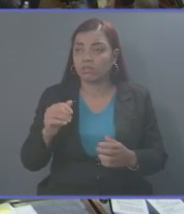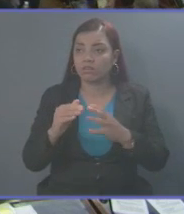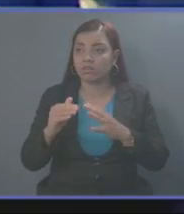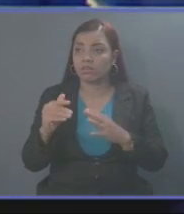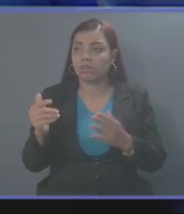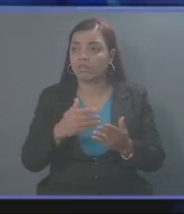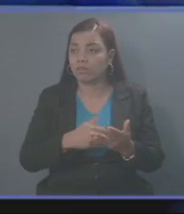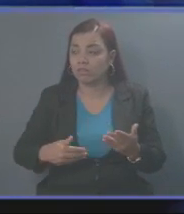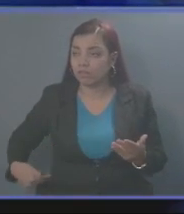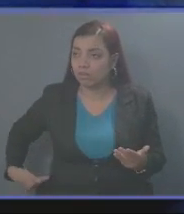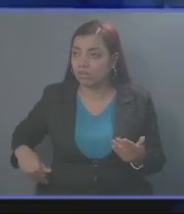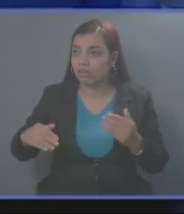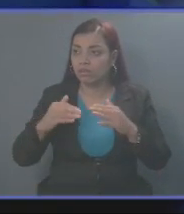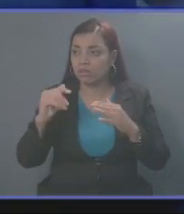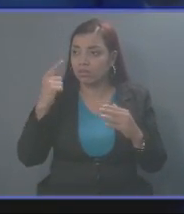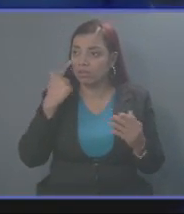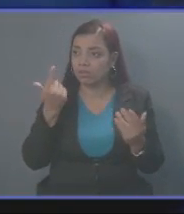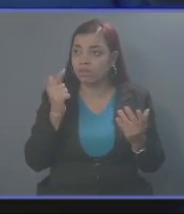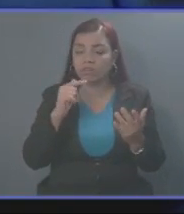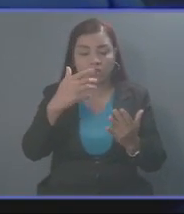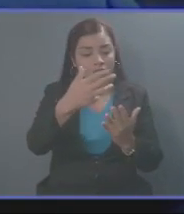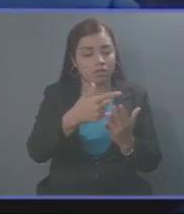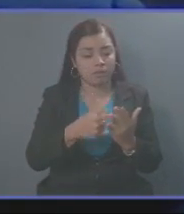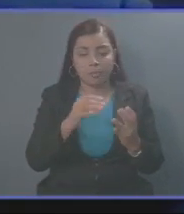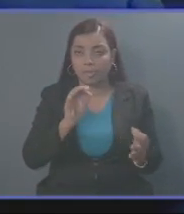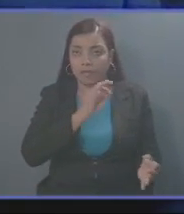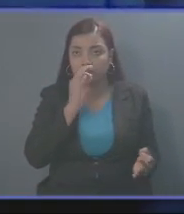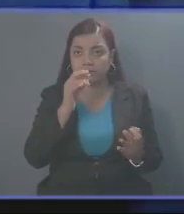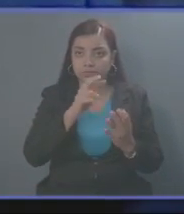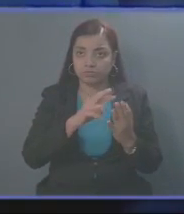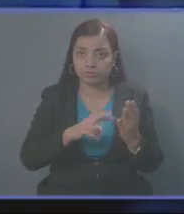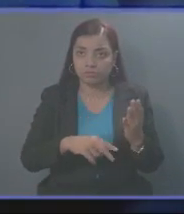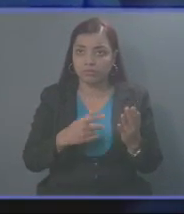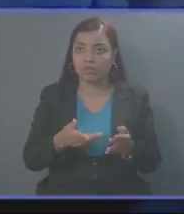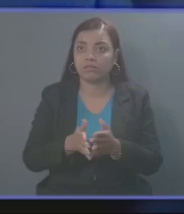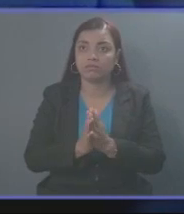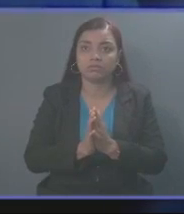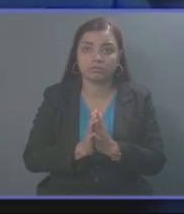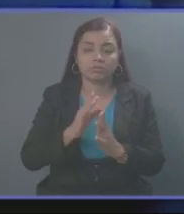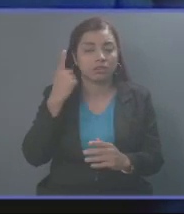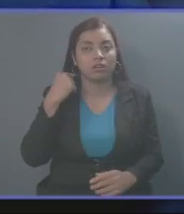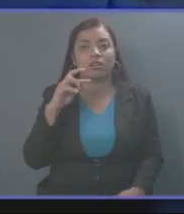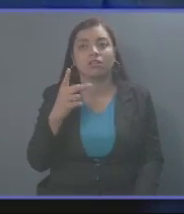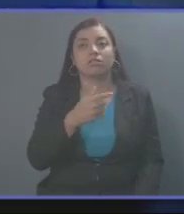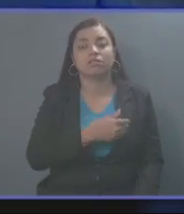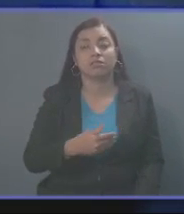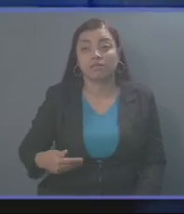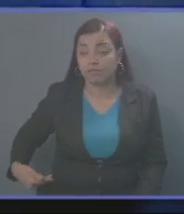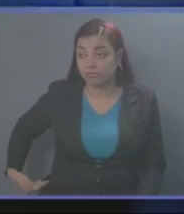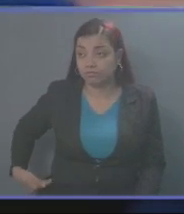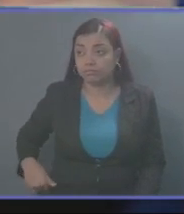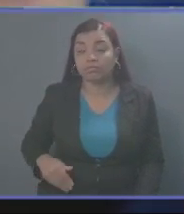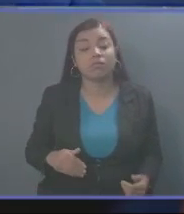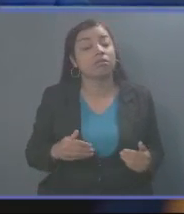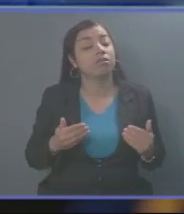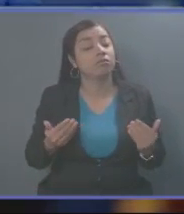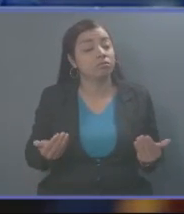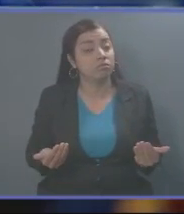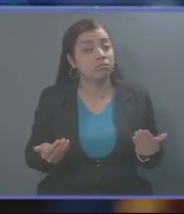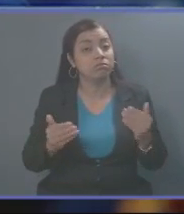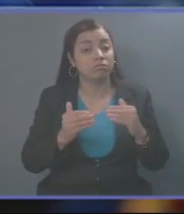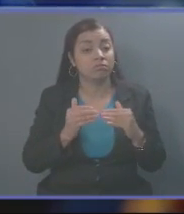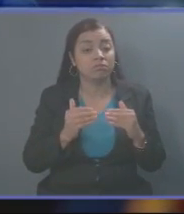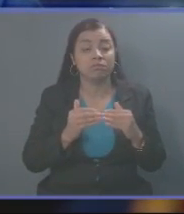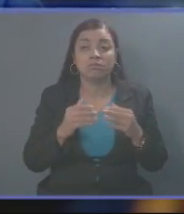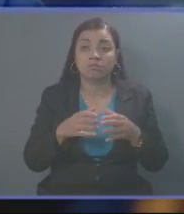Señor presidente, había que ver el contenido de lo que solicita el señor vicepresidente, porque también